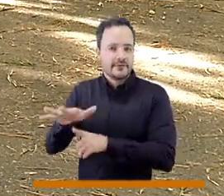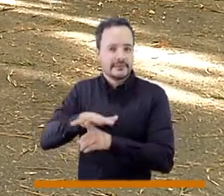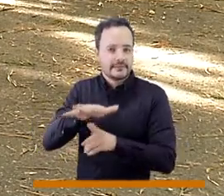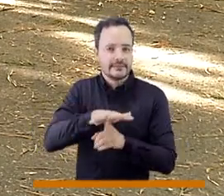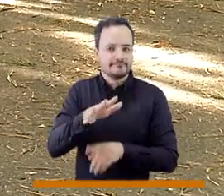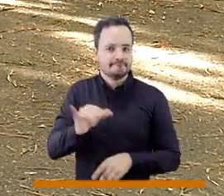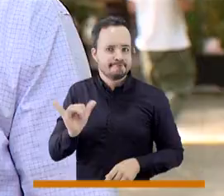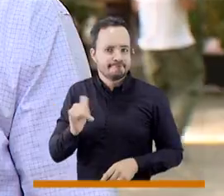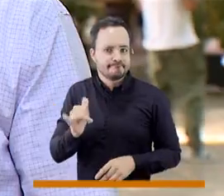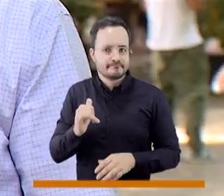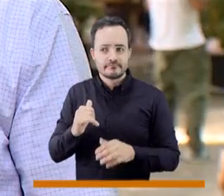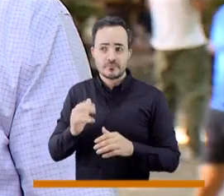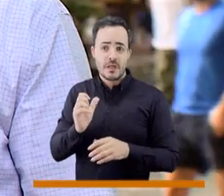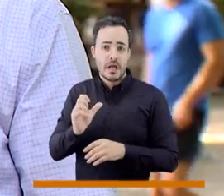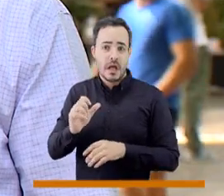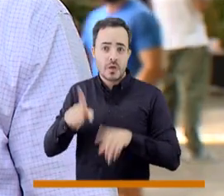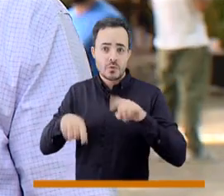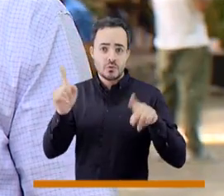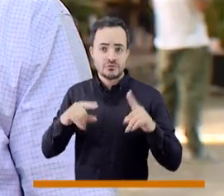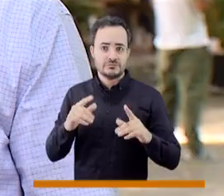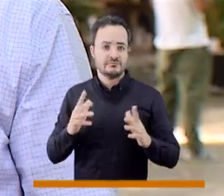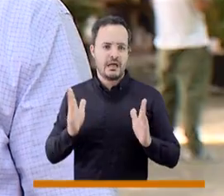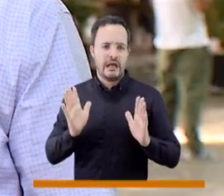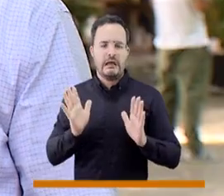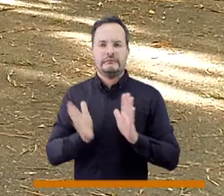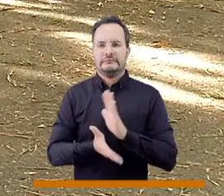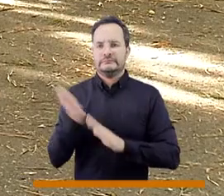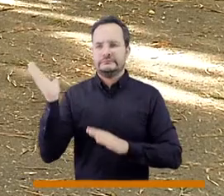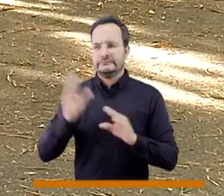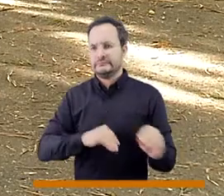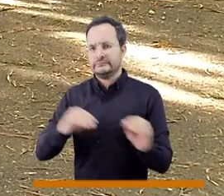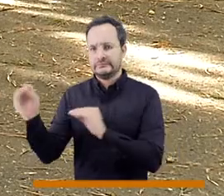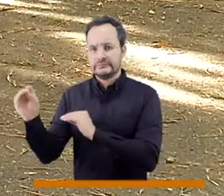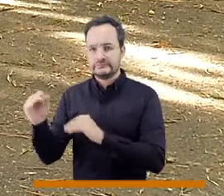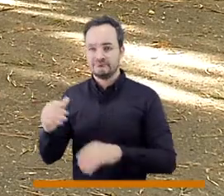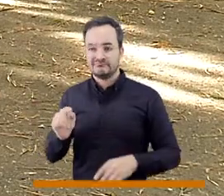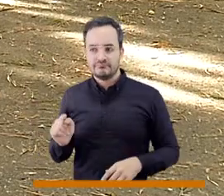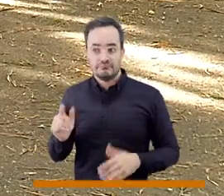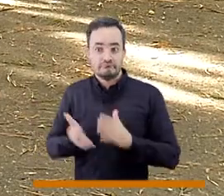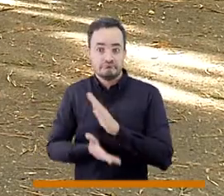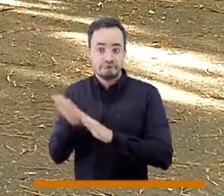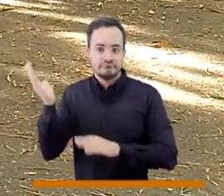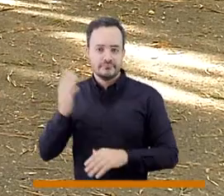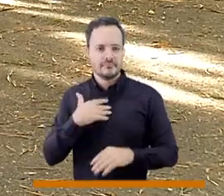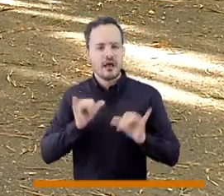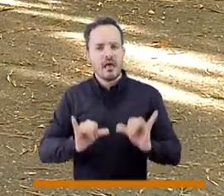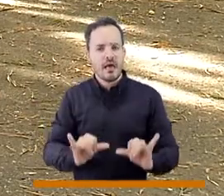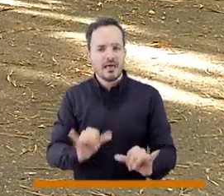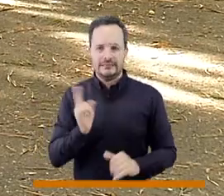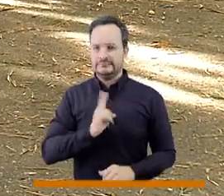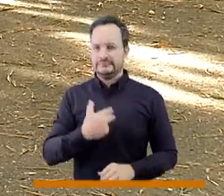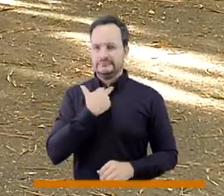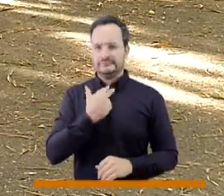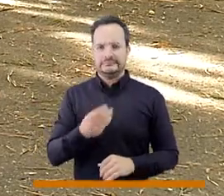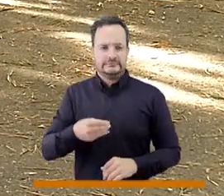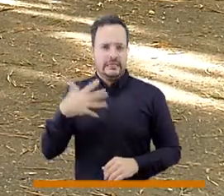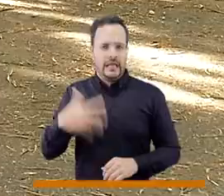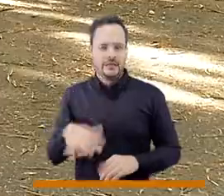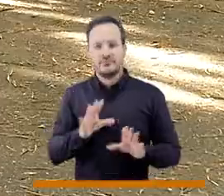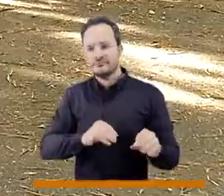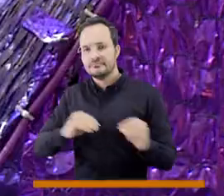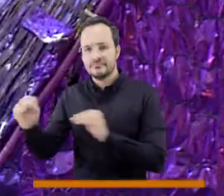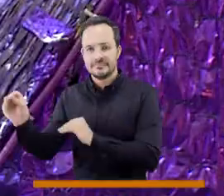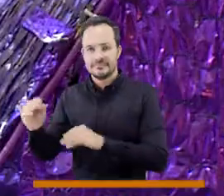nivel medio donde deben llegar los que se fueron del sector, que no pudieron permanecer en sus barrios tradicionales. Es como